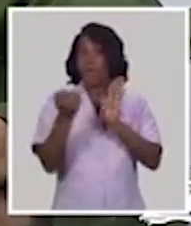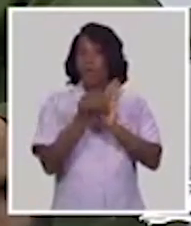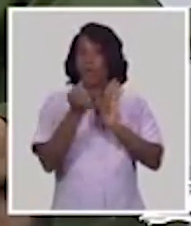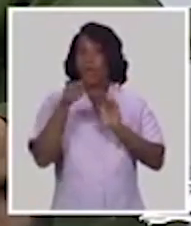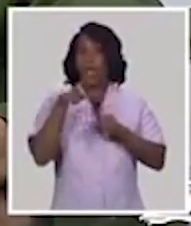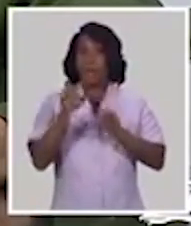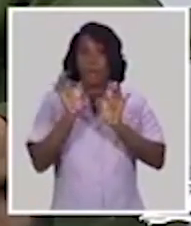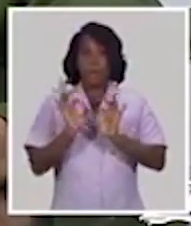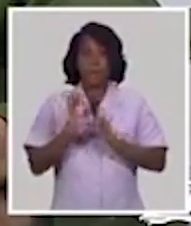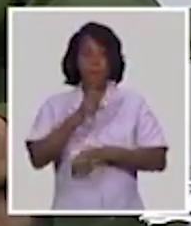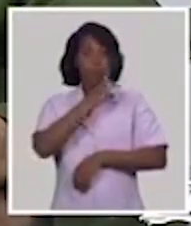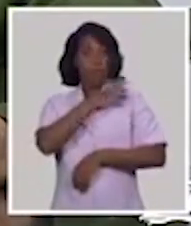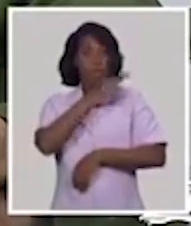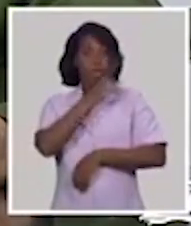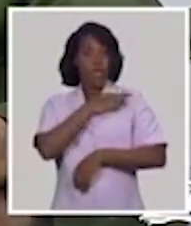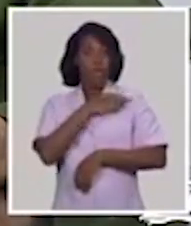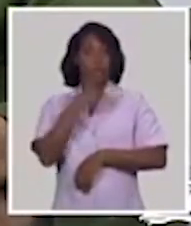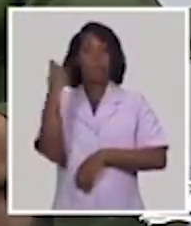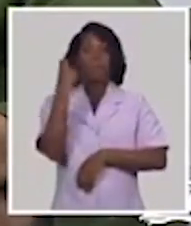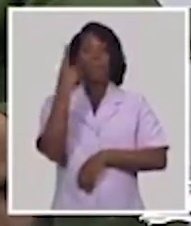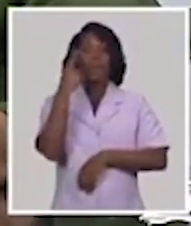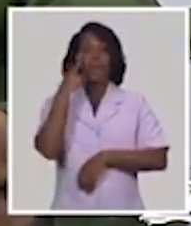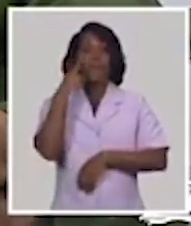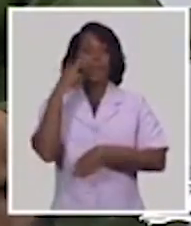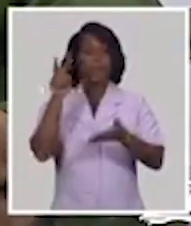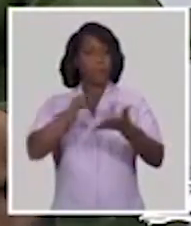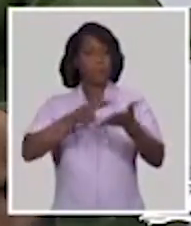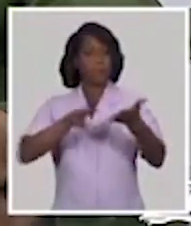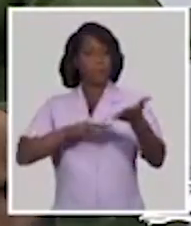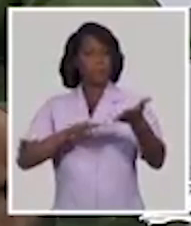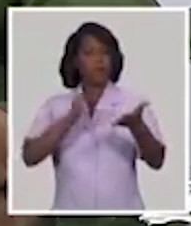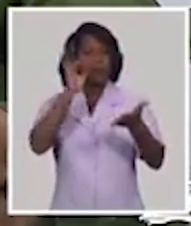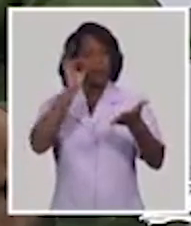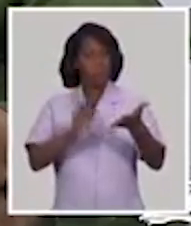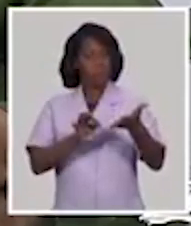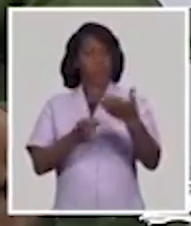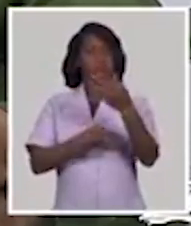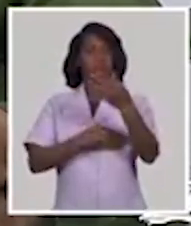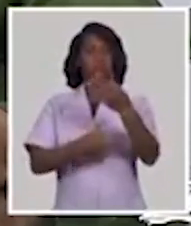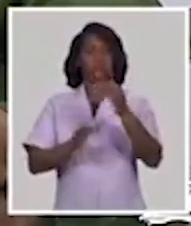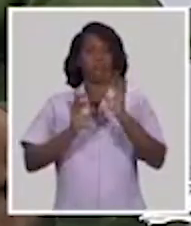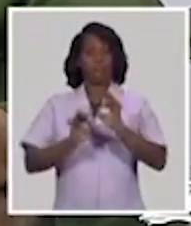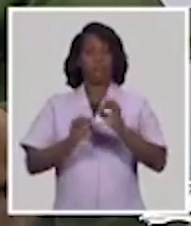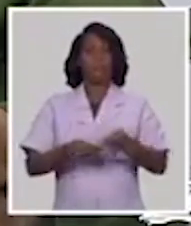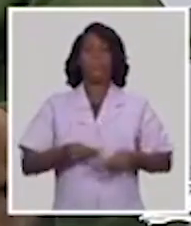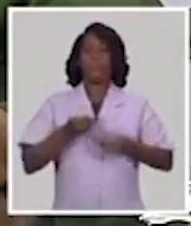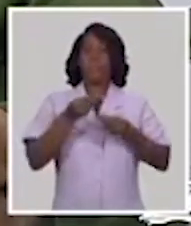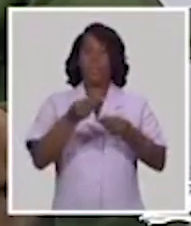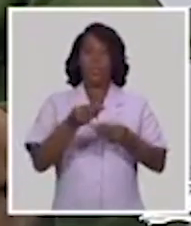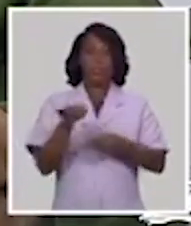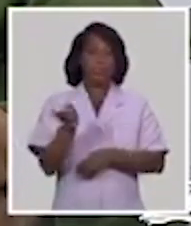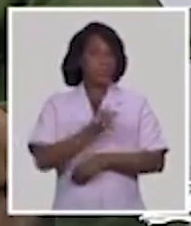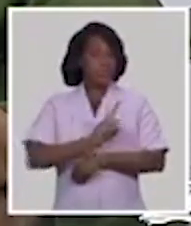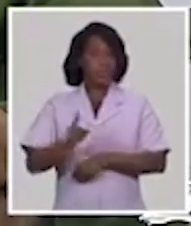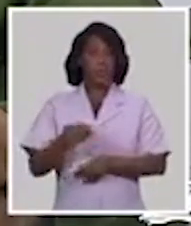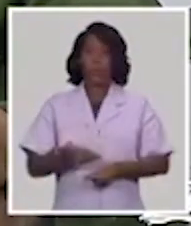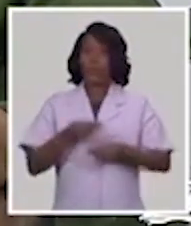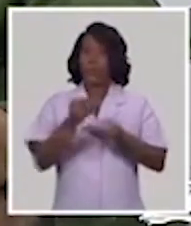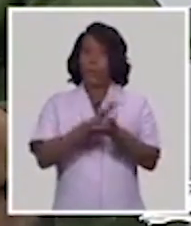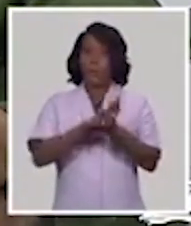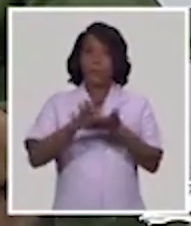él y él entonces entregará al Consejo de Defensa esa solicitud a partir de una